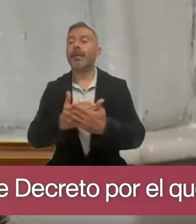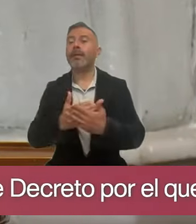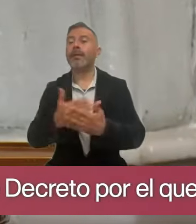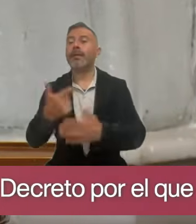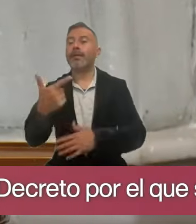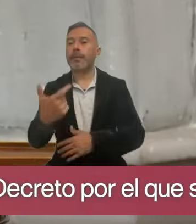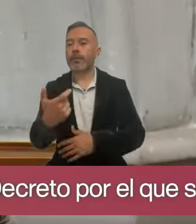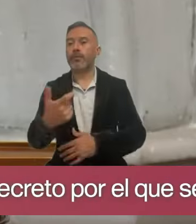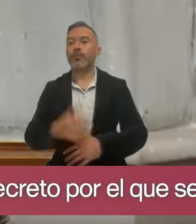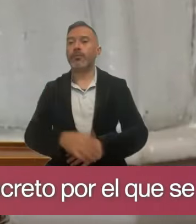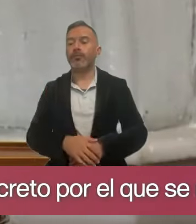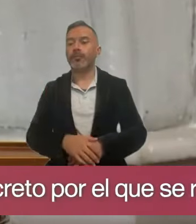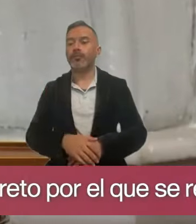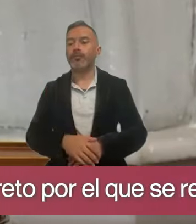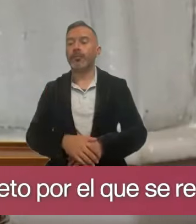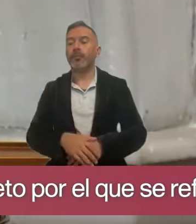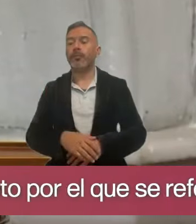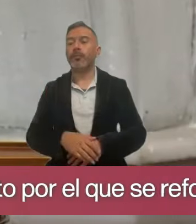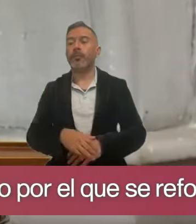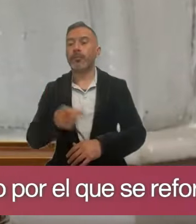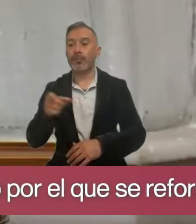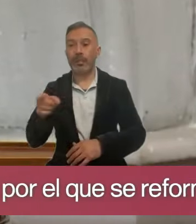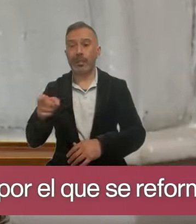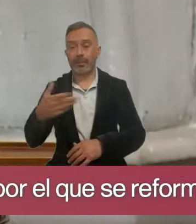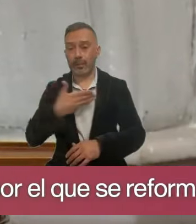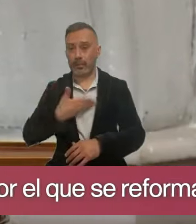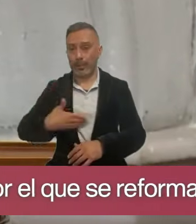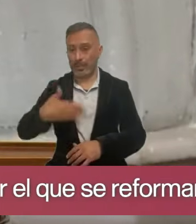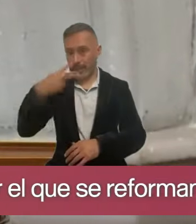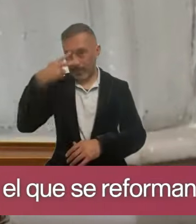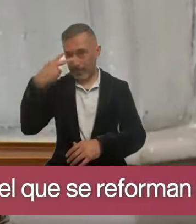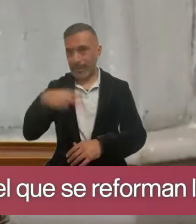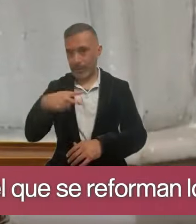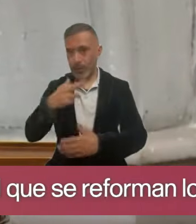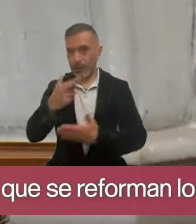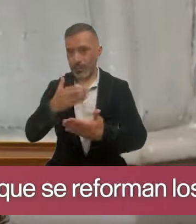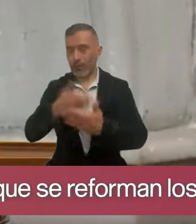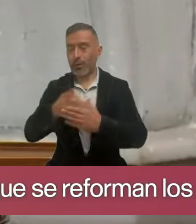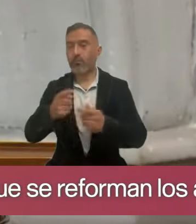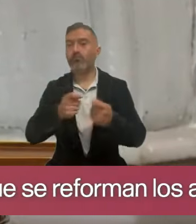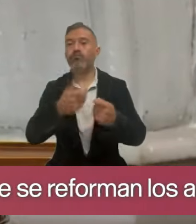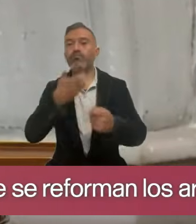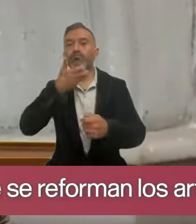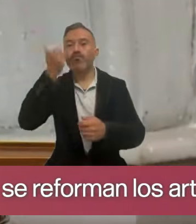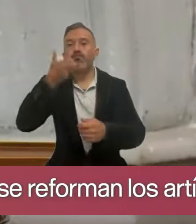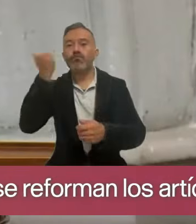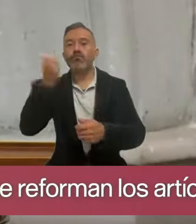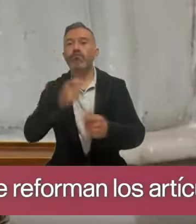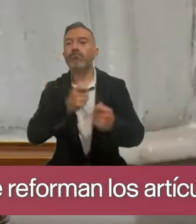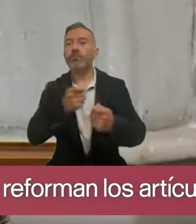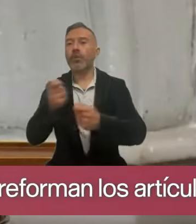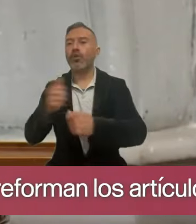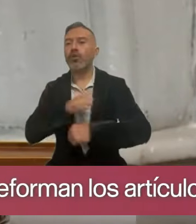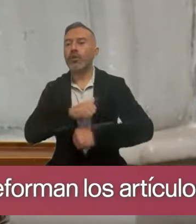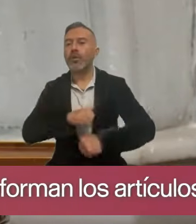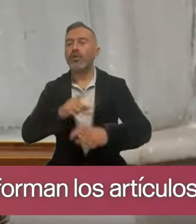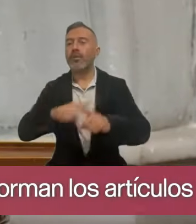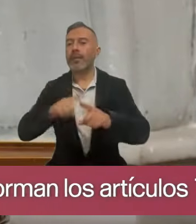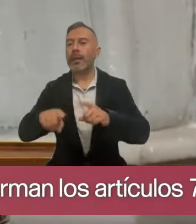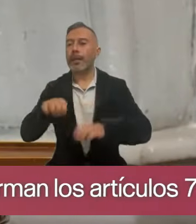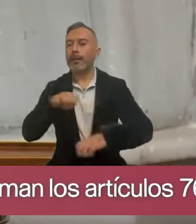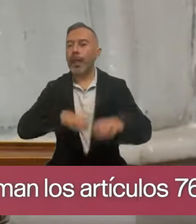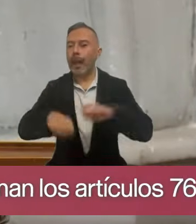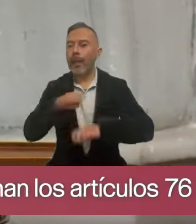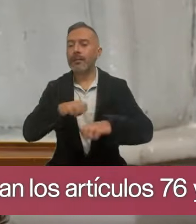ratificar los nombramientos que la persona titular de la Presidencia de la República haga de las personas titulares de las embajadas,